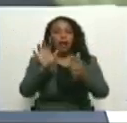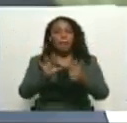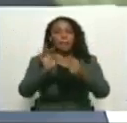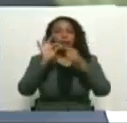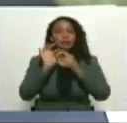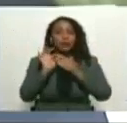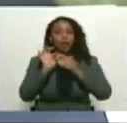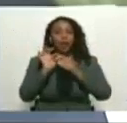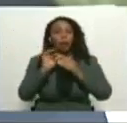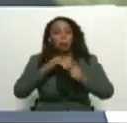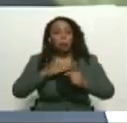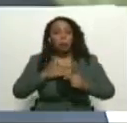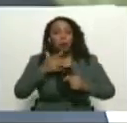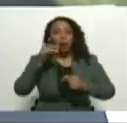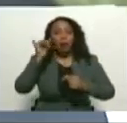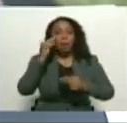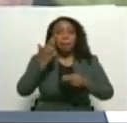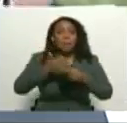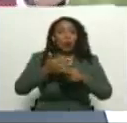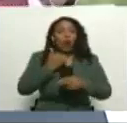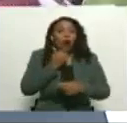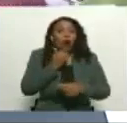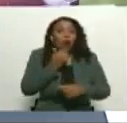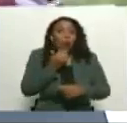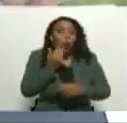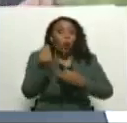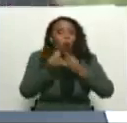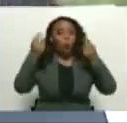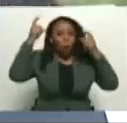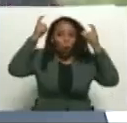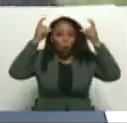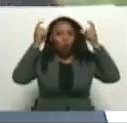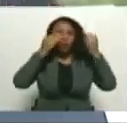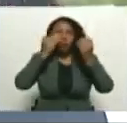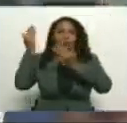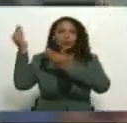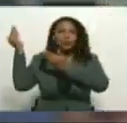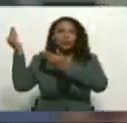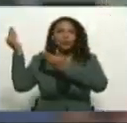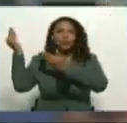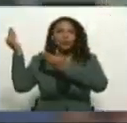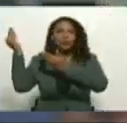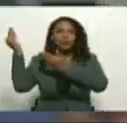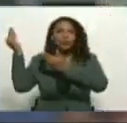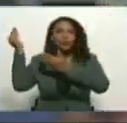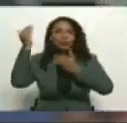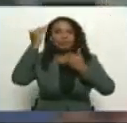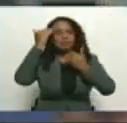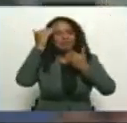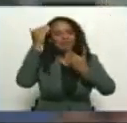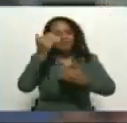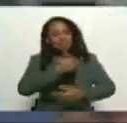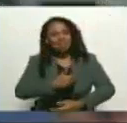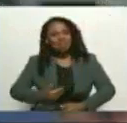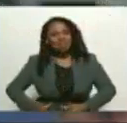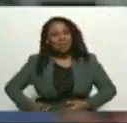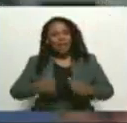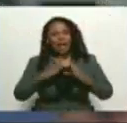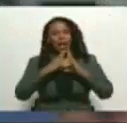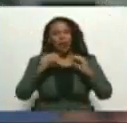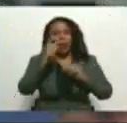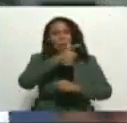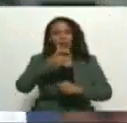que pudieran estar en peligro de extinción como el oso frontino. Por favor, Lorca. Saludos, presidente. Saludos a todos los que nos